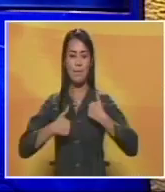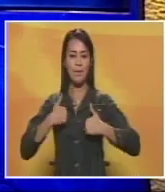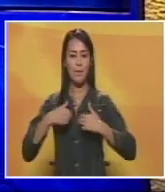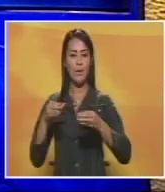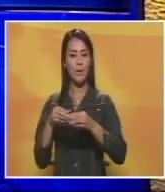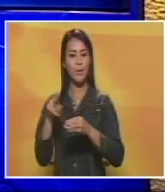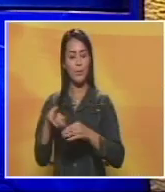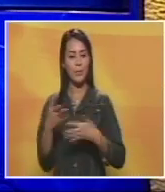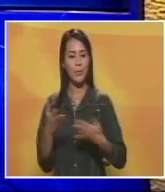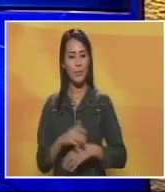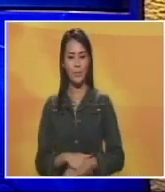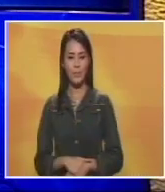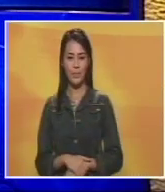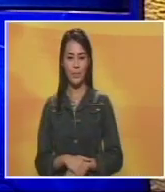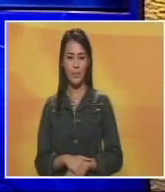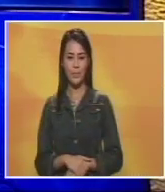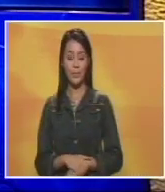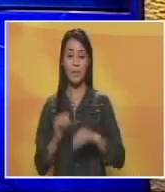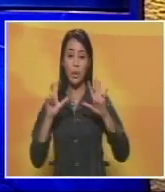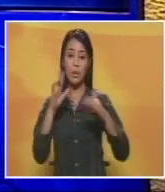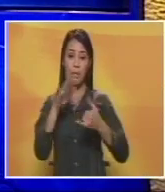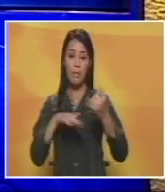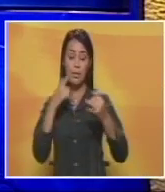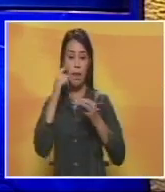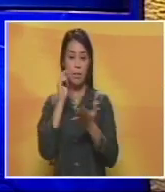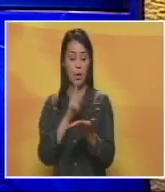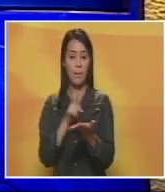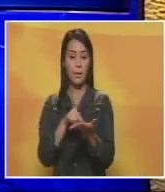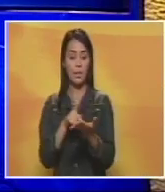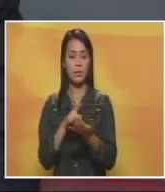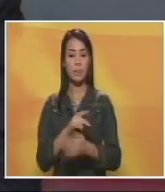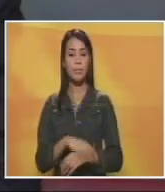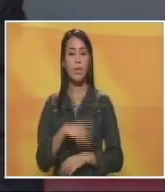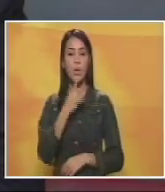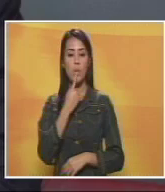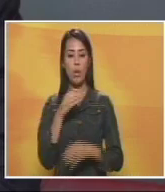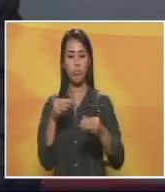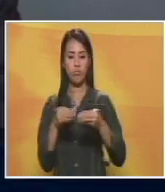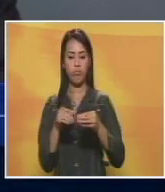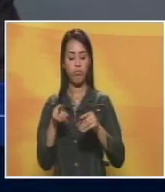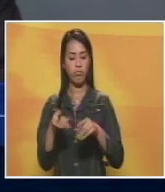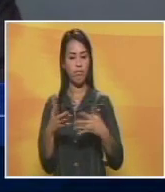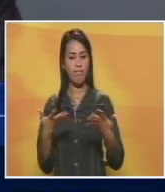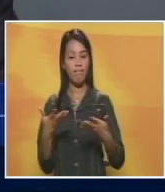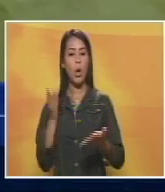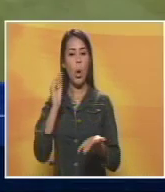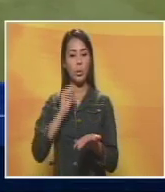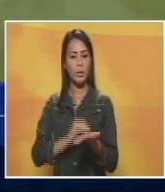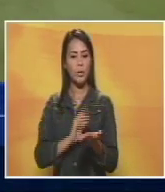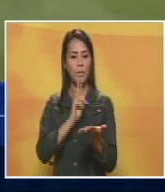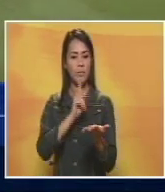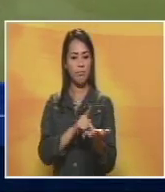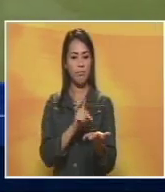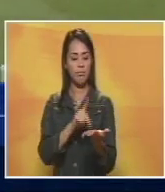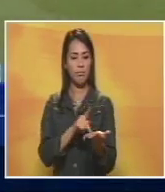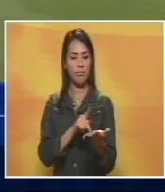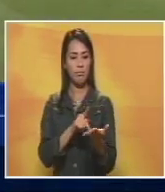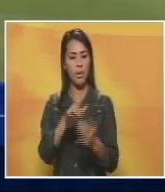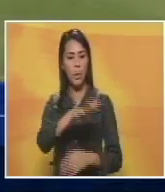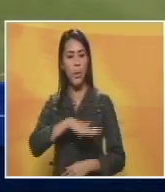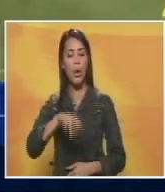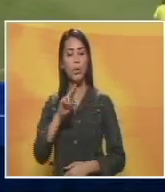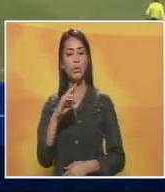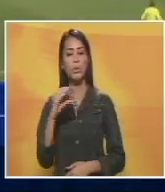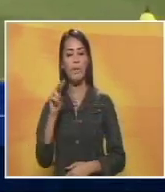Atlético Paranaense por la ida de los octavos de final de la competición. Finalmente, los Rojos del Ávila vuelven a su feudo habitual, el Olímpico de la